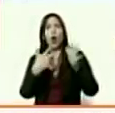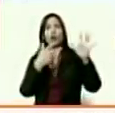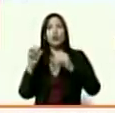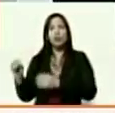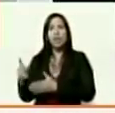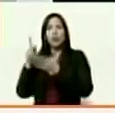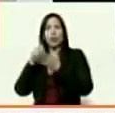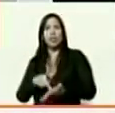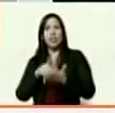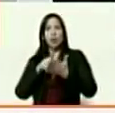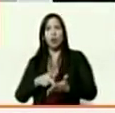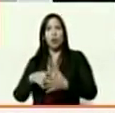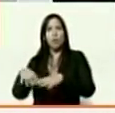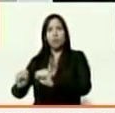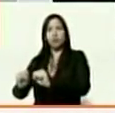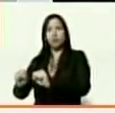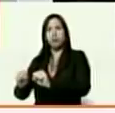kilos.